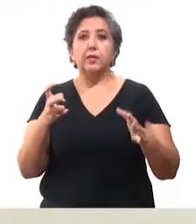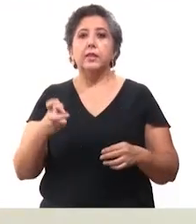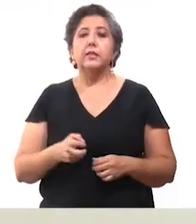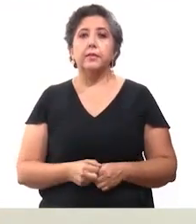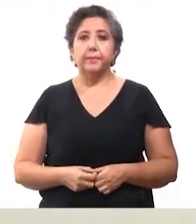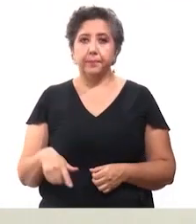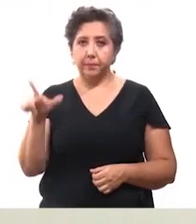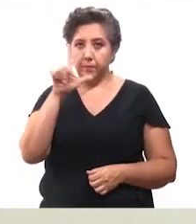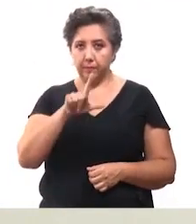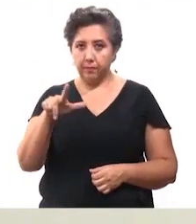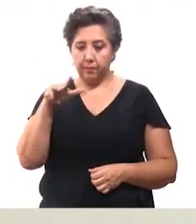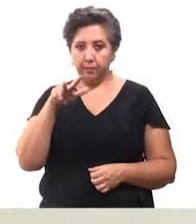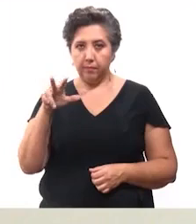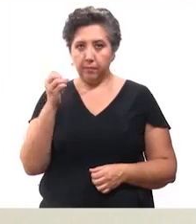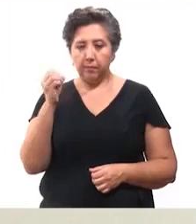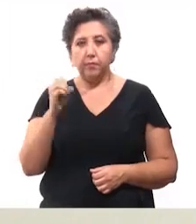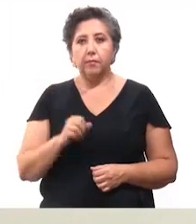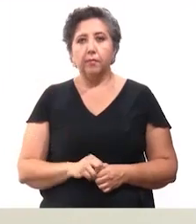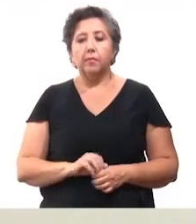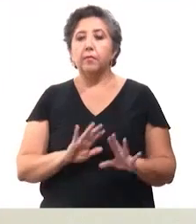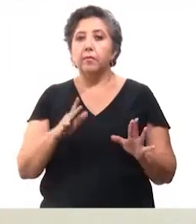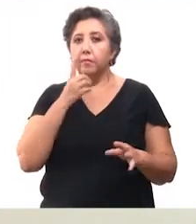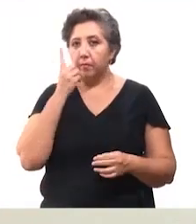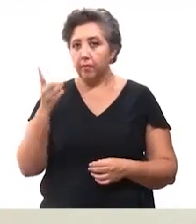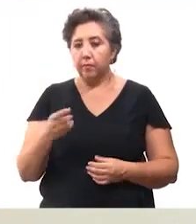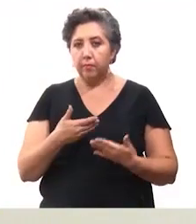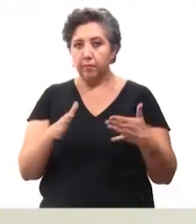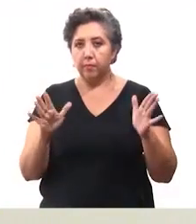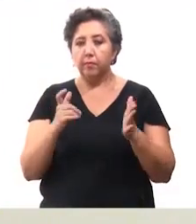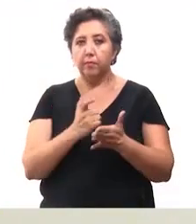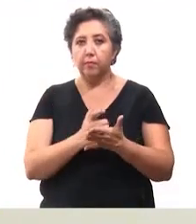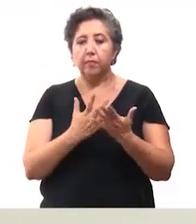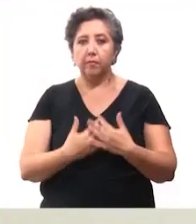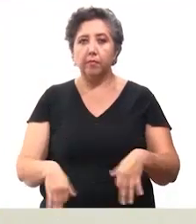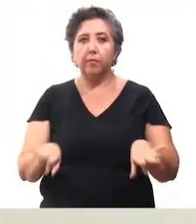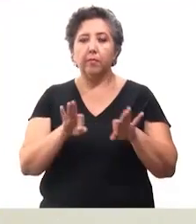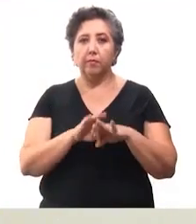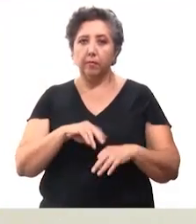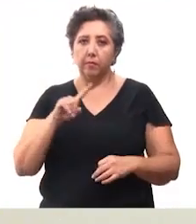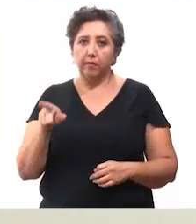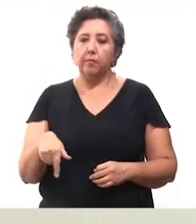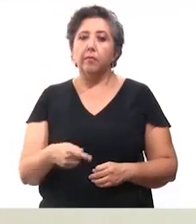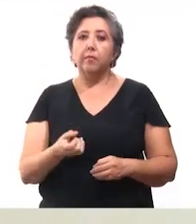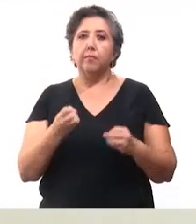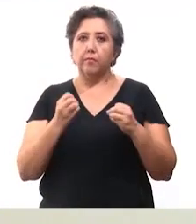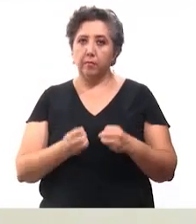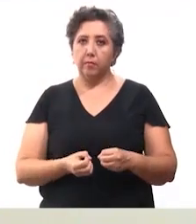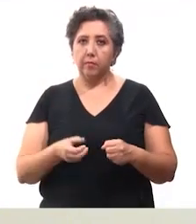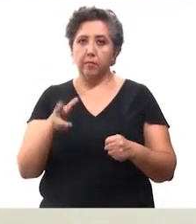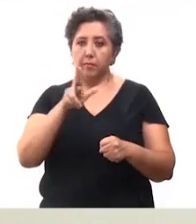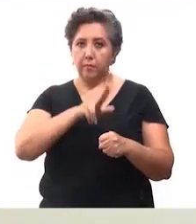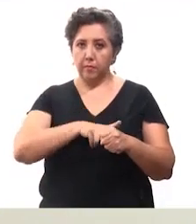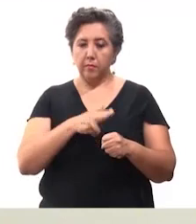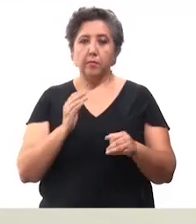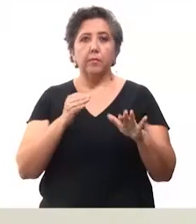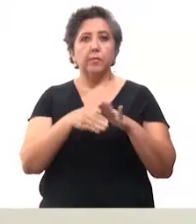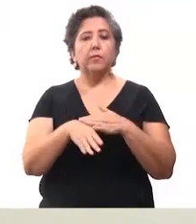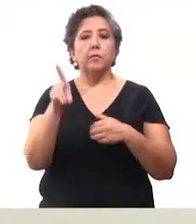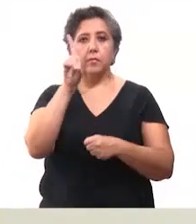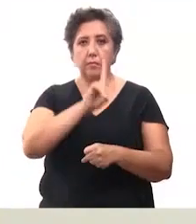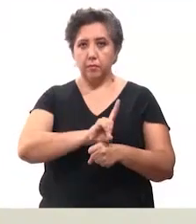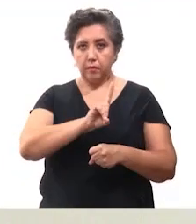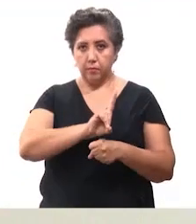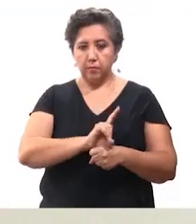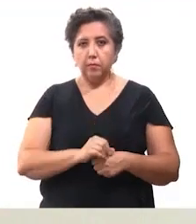parte médico de este lunes 18 de octubre. Como se ha señalado en la reapertura económica, los datos más importantes son la ocupación hospitalaria